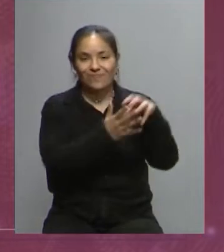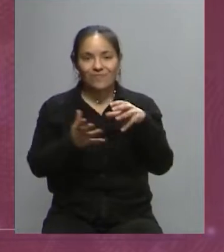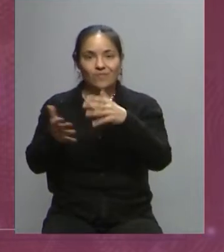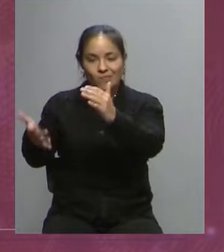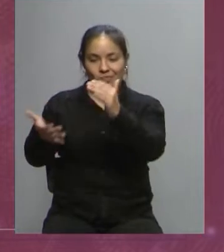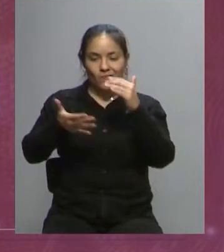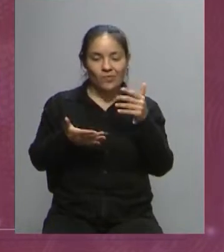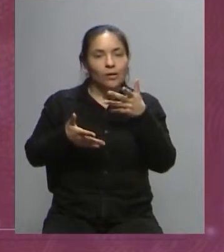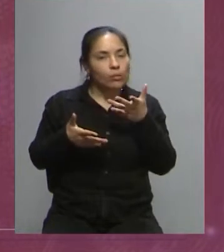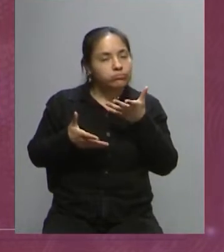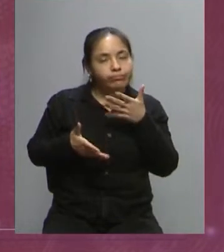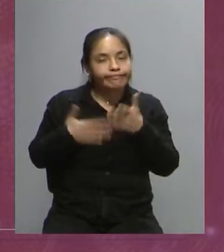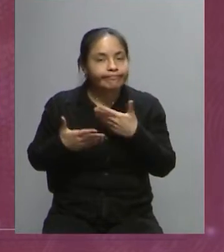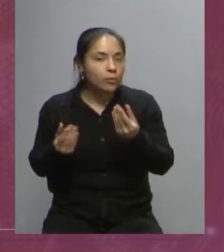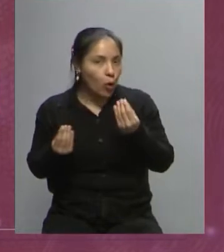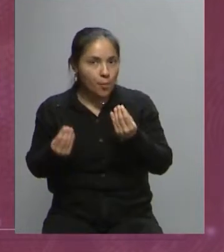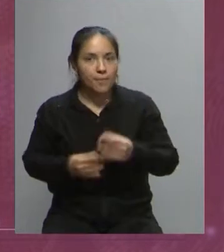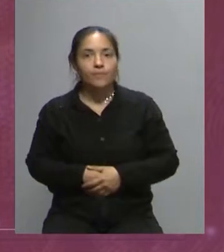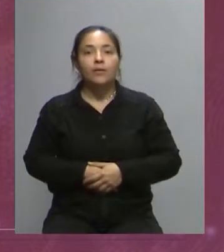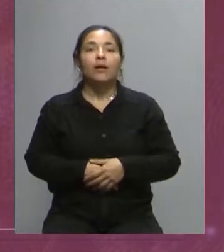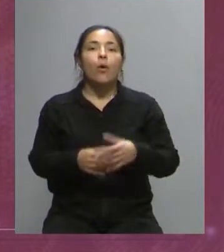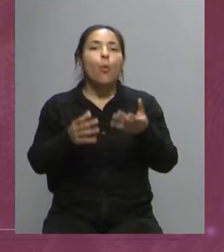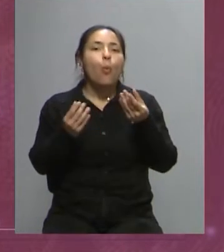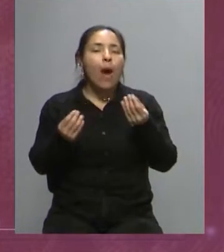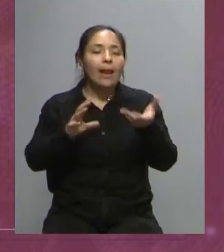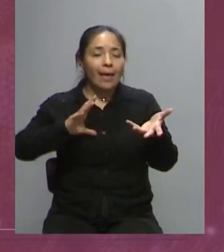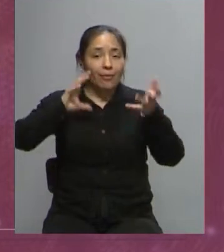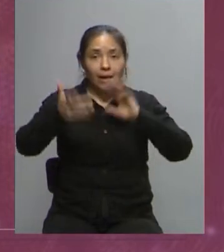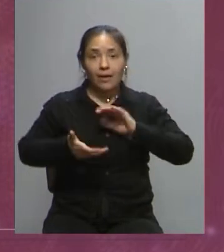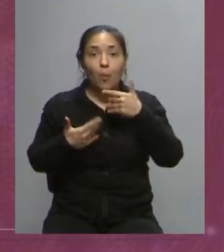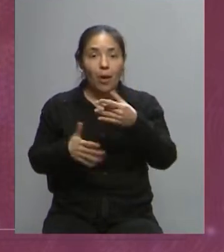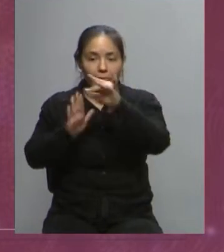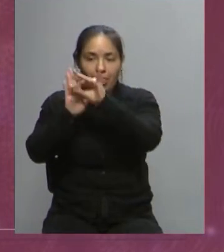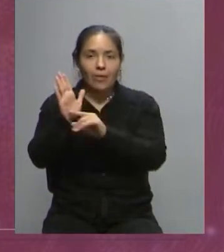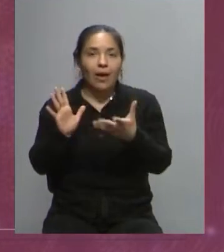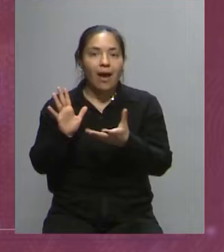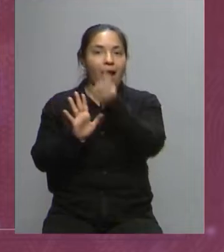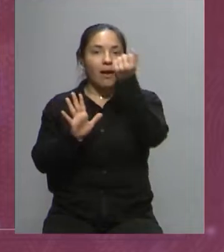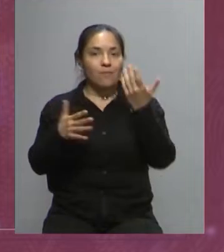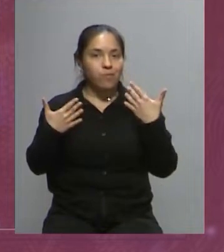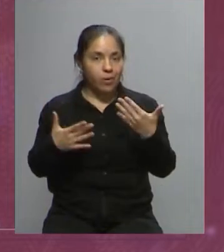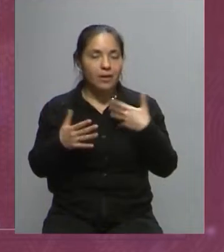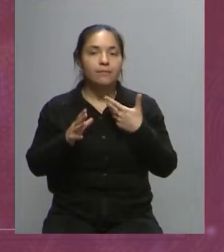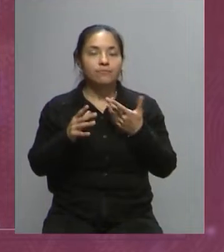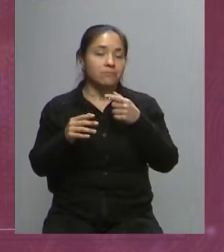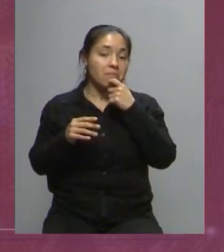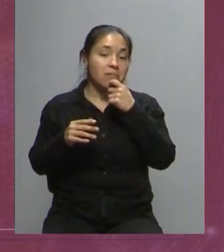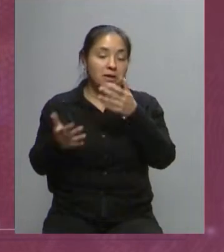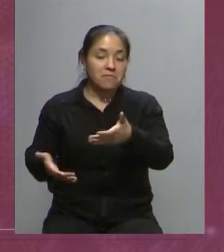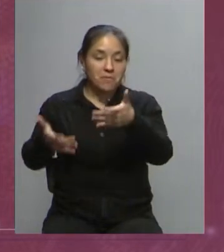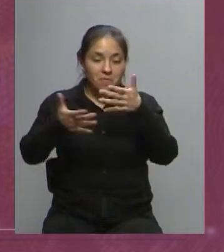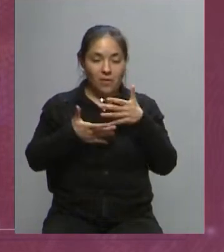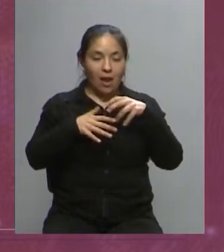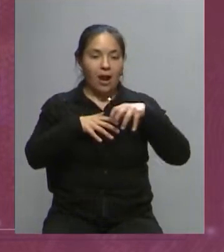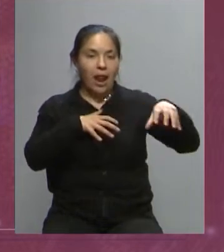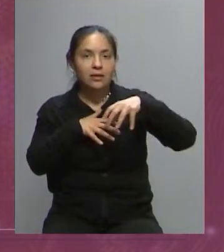estas estrategias que se pueden utilizar para poder aprovechar los datos, ¿no? Y empezar a buscar o a clasificar